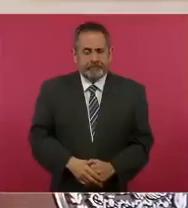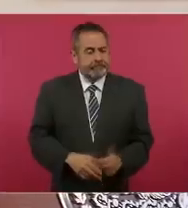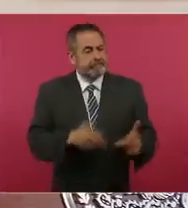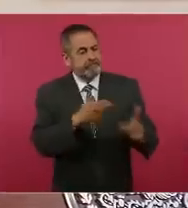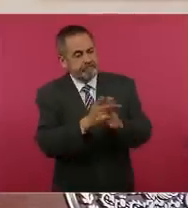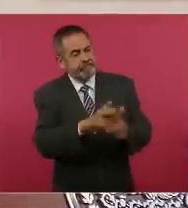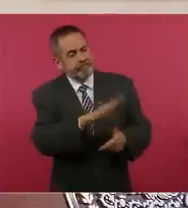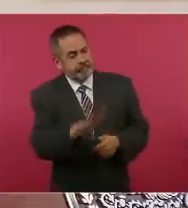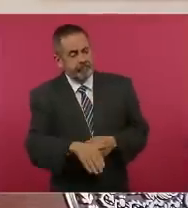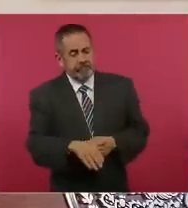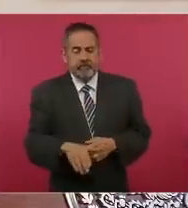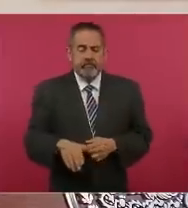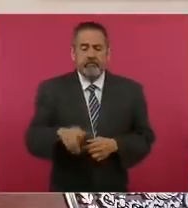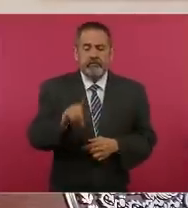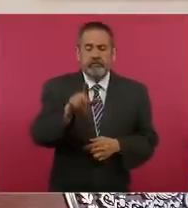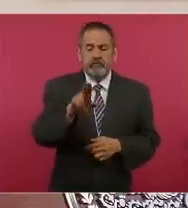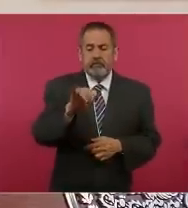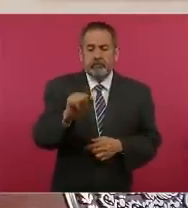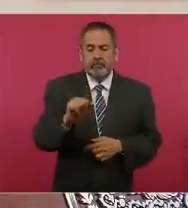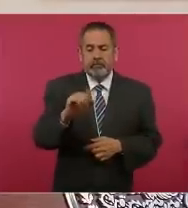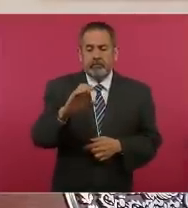a Luis Donaldo Colosio